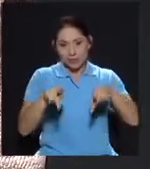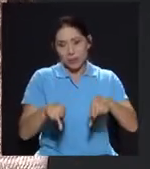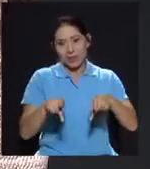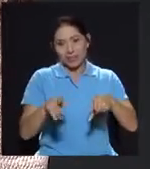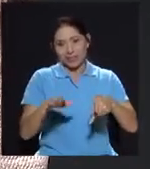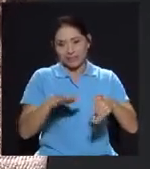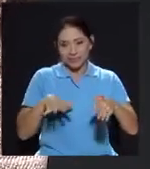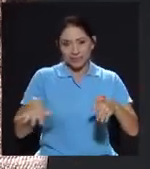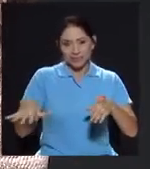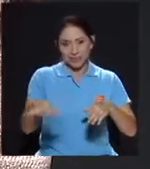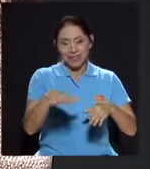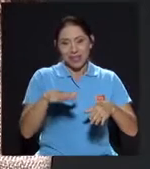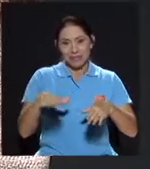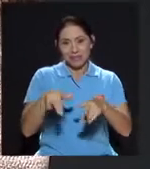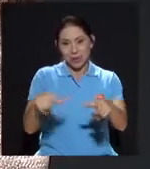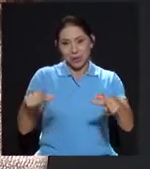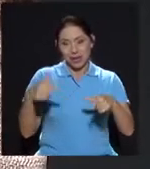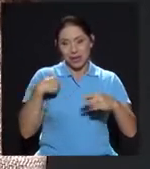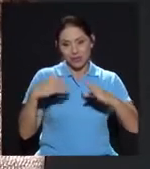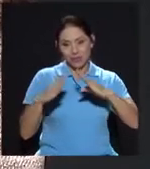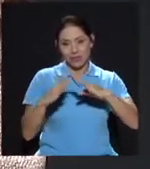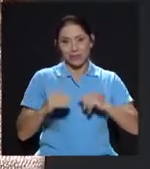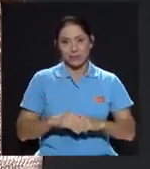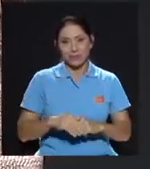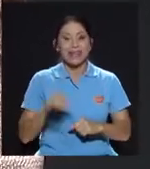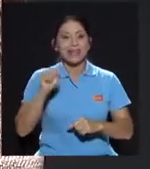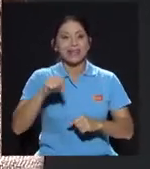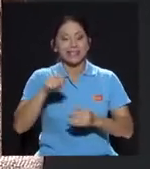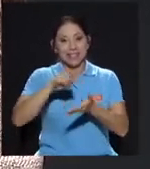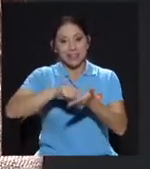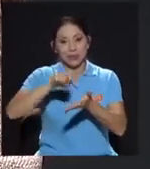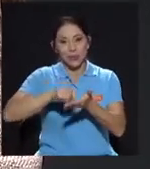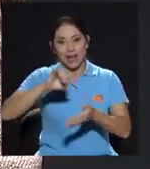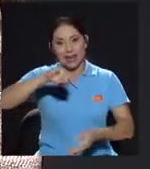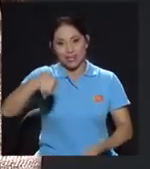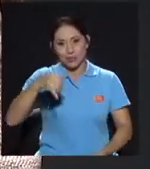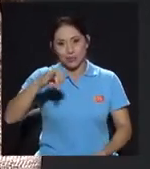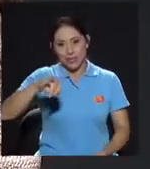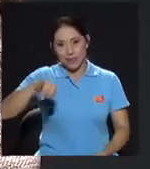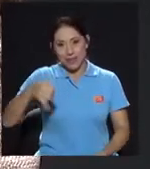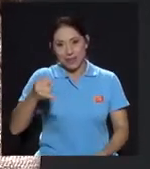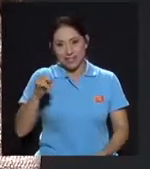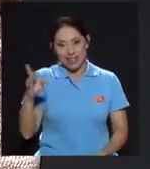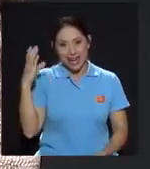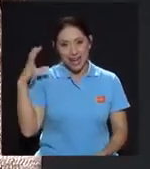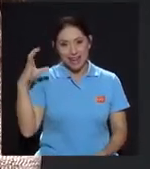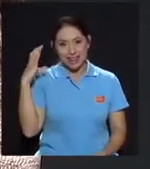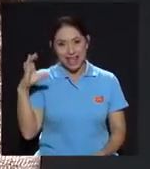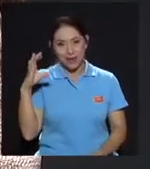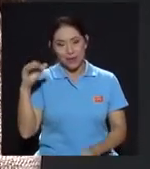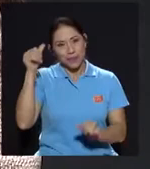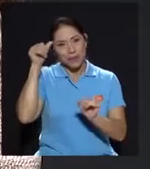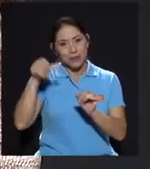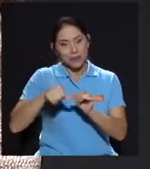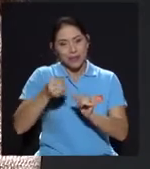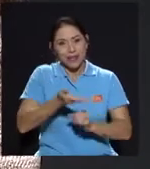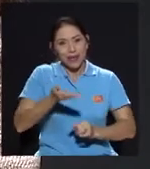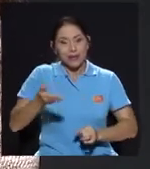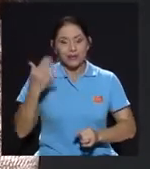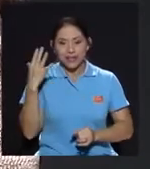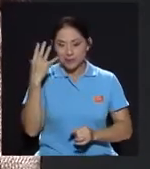de mi propia zona si yo fui a la escuela jesús jiménez en cartago me recuerda cosas muy bonitas